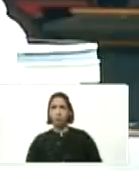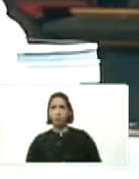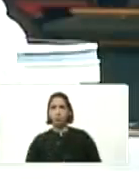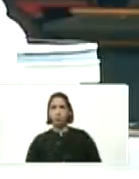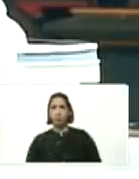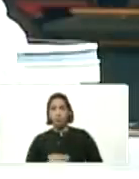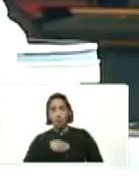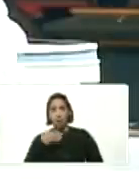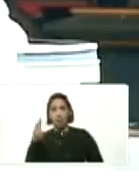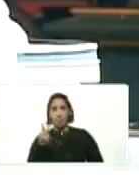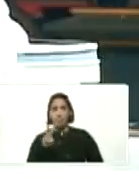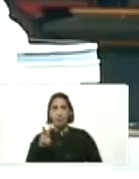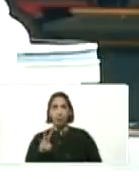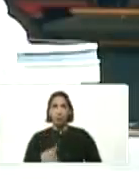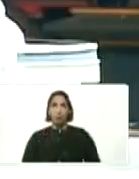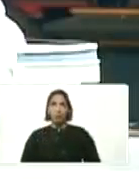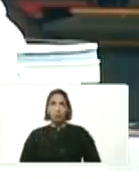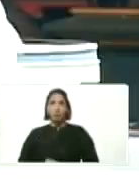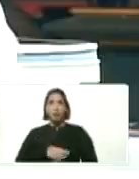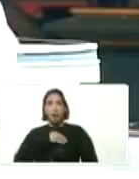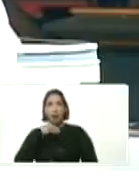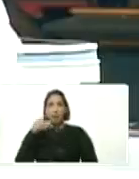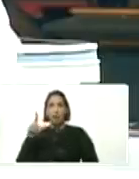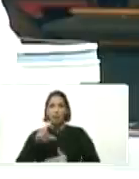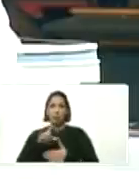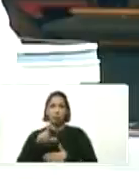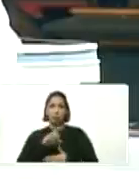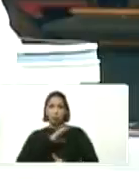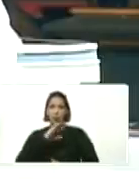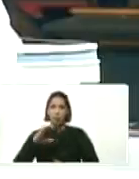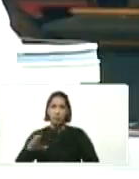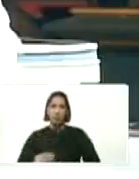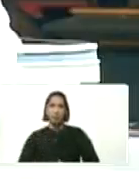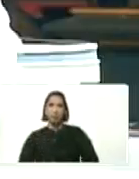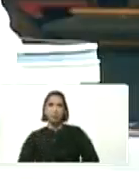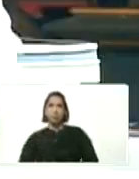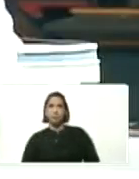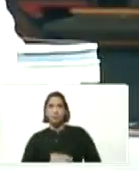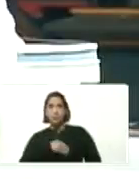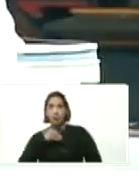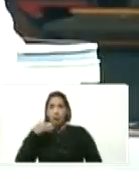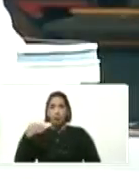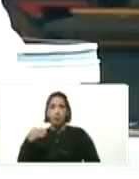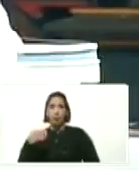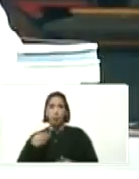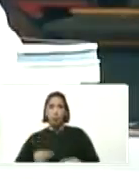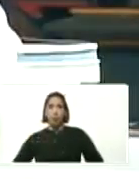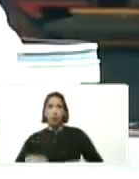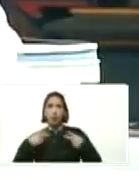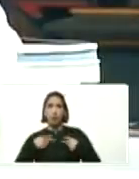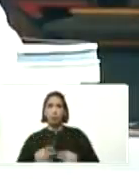del alma venezolana, del alma latinoamericana caribeña, del alma humana.